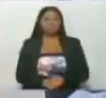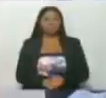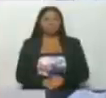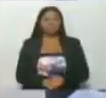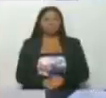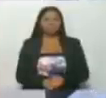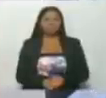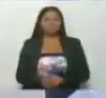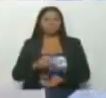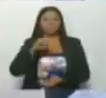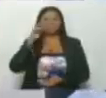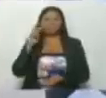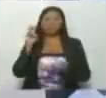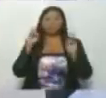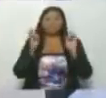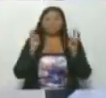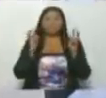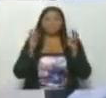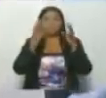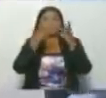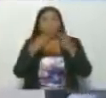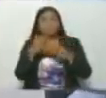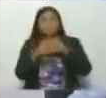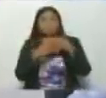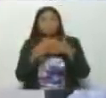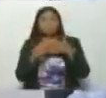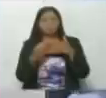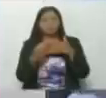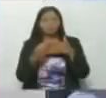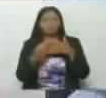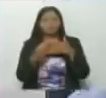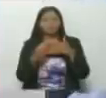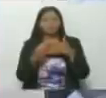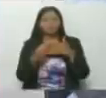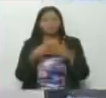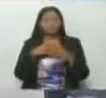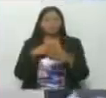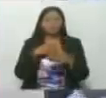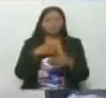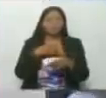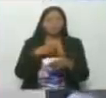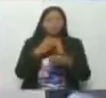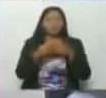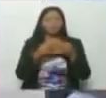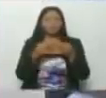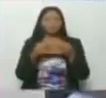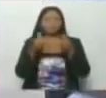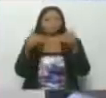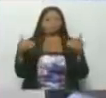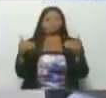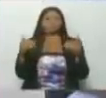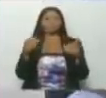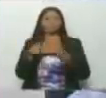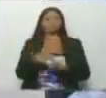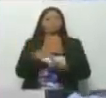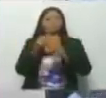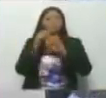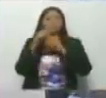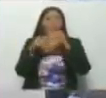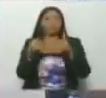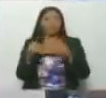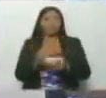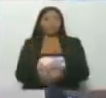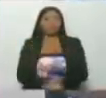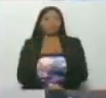temas del punto de vista administrativo que le incapacitaban nos ponían al margen de la posibilidad de ser electos y bueno la